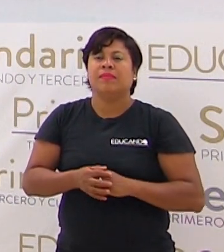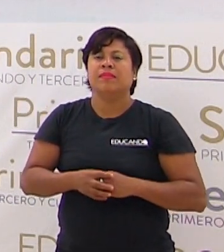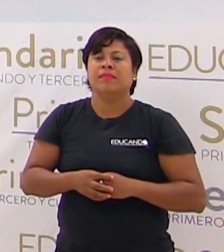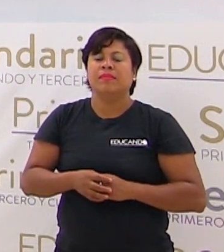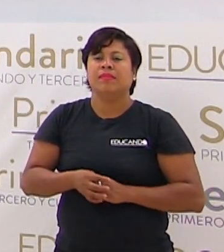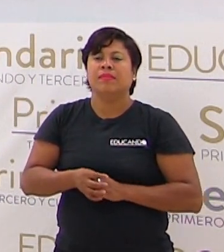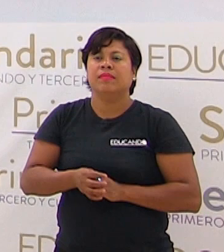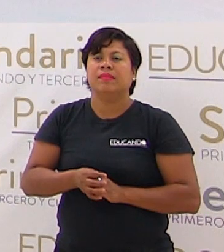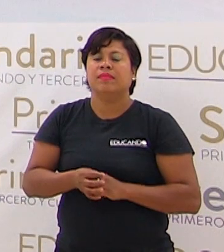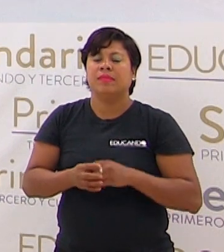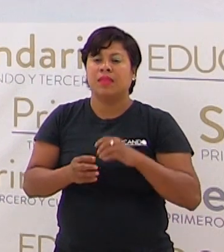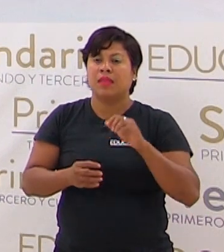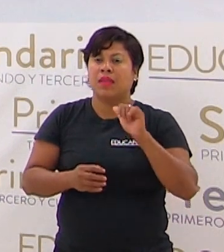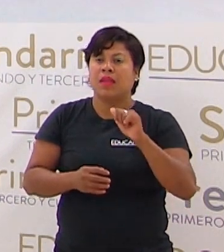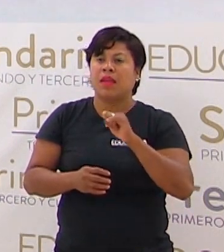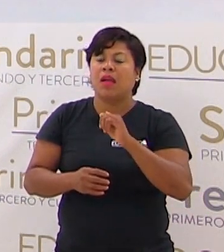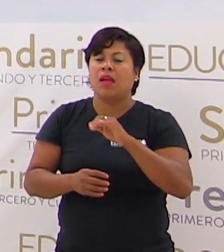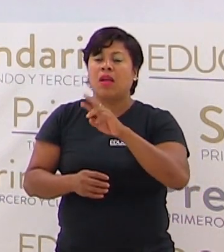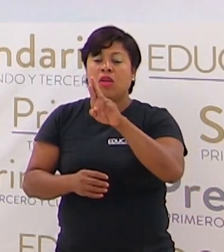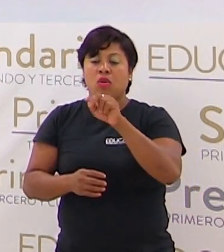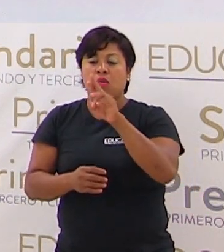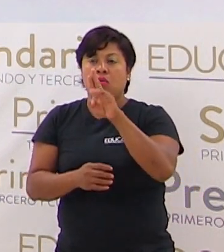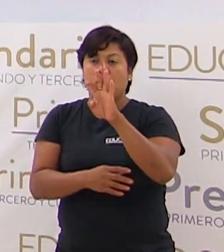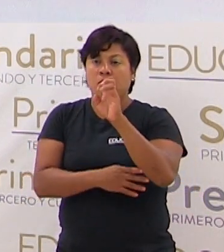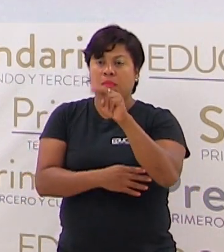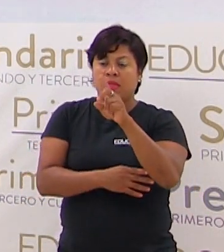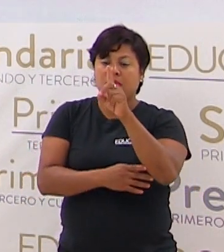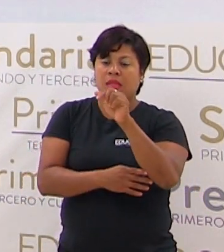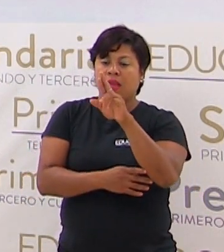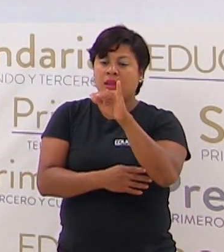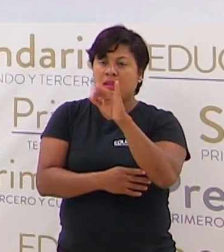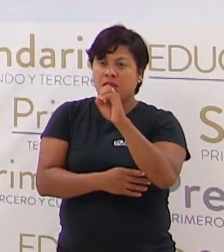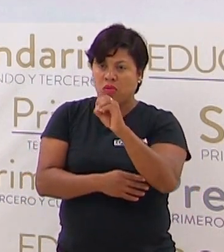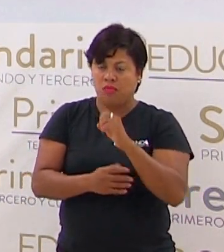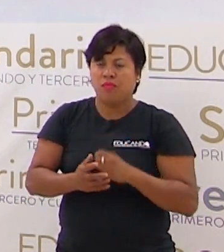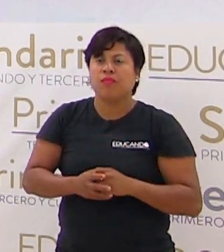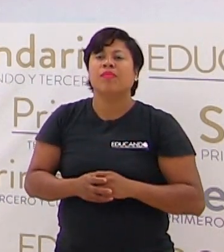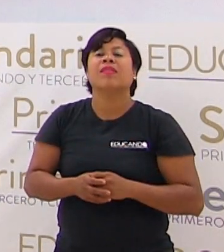bien, profundamente a Rubén Darío.